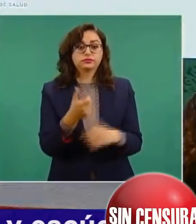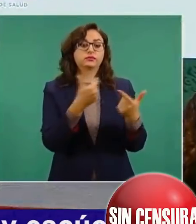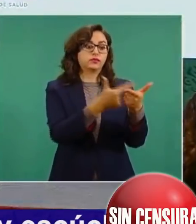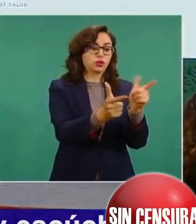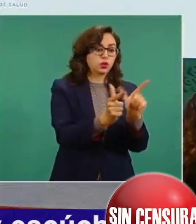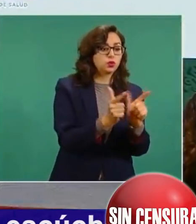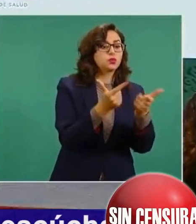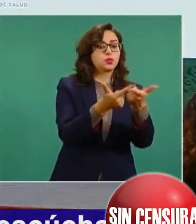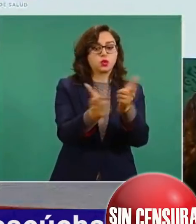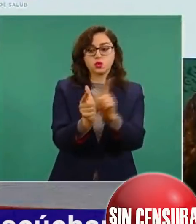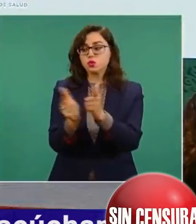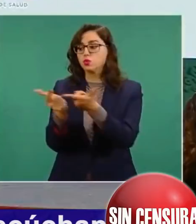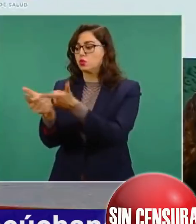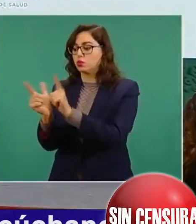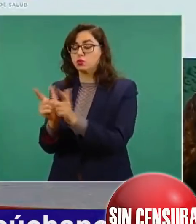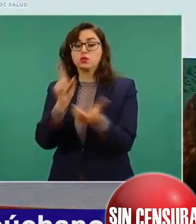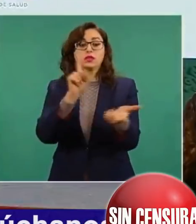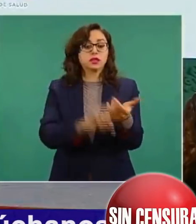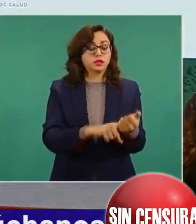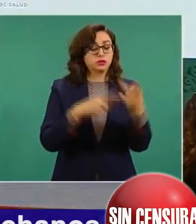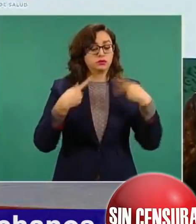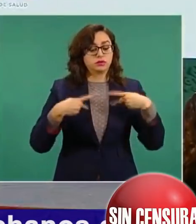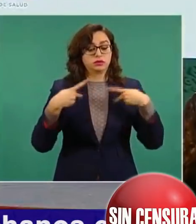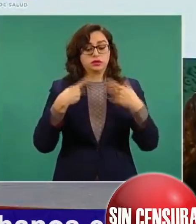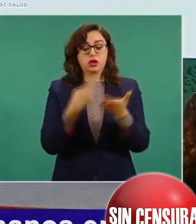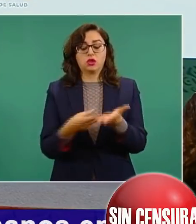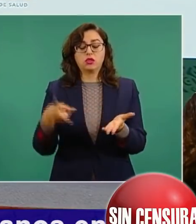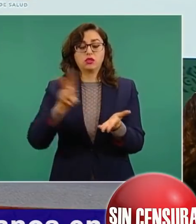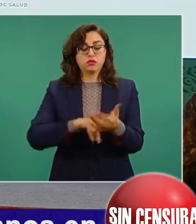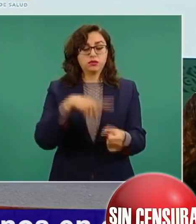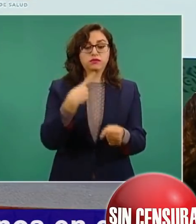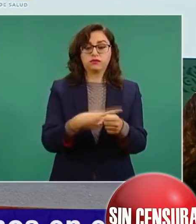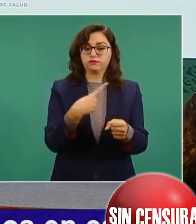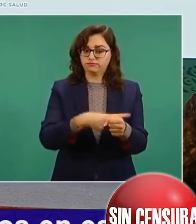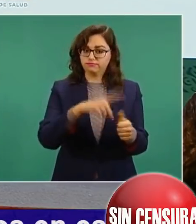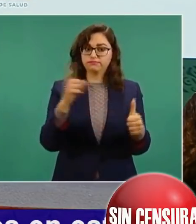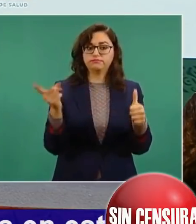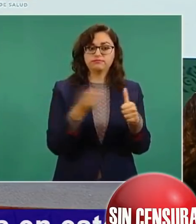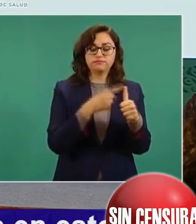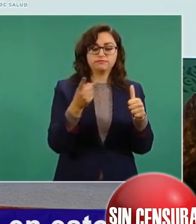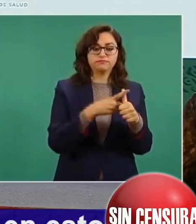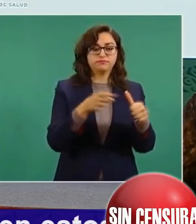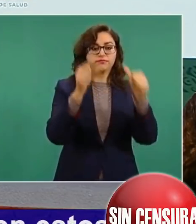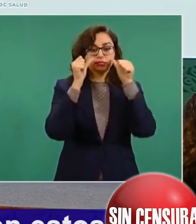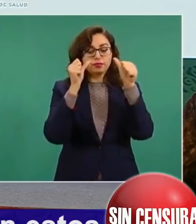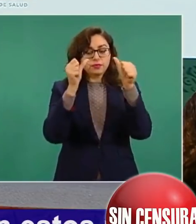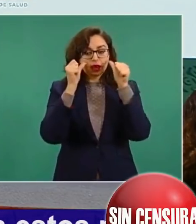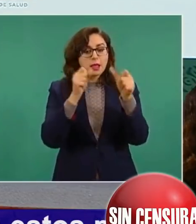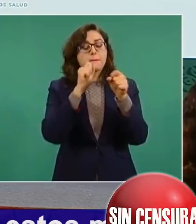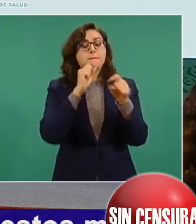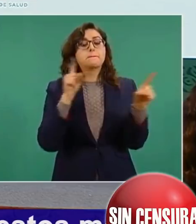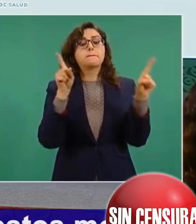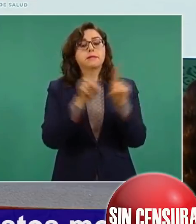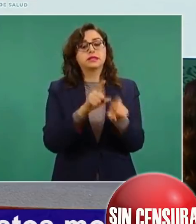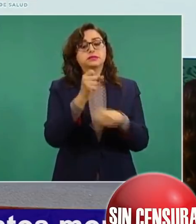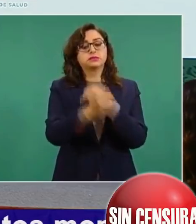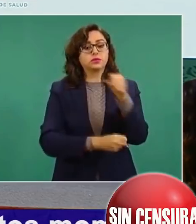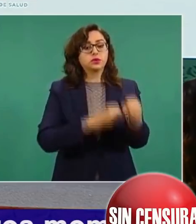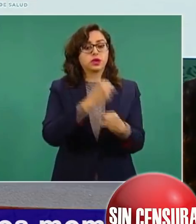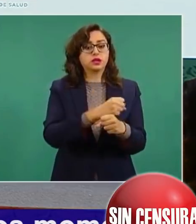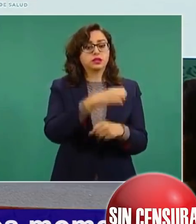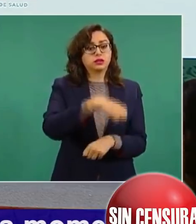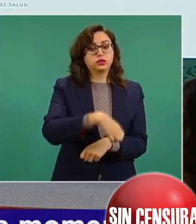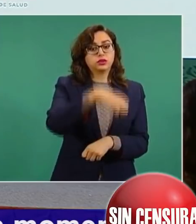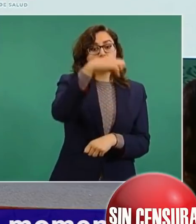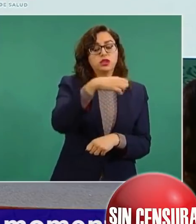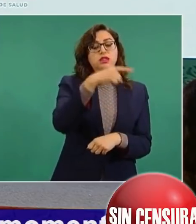tienen comorbilidades. Pero además, conforme se avanza en edades de arriba para abajo, cuando llegamos a cubrir a